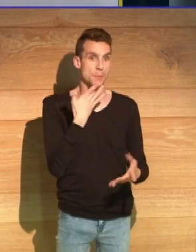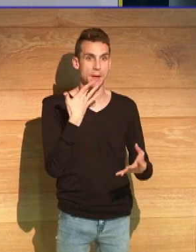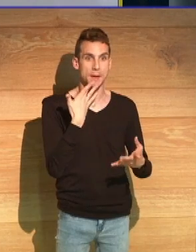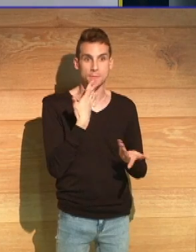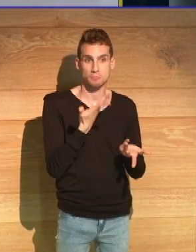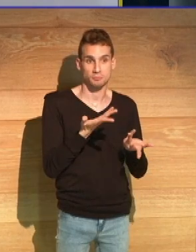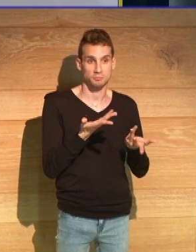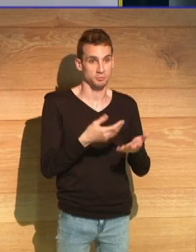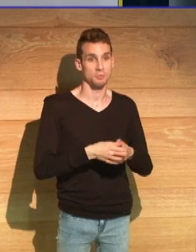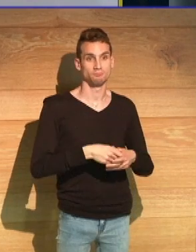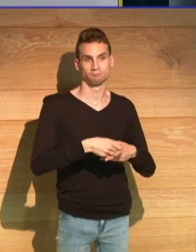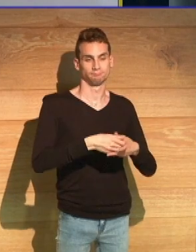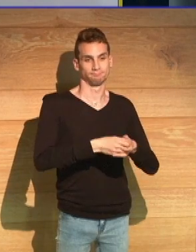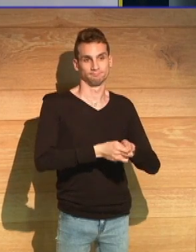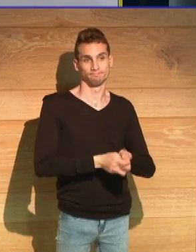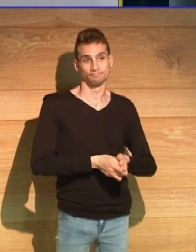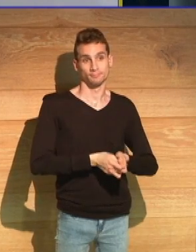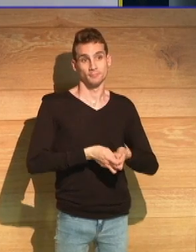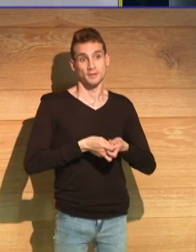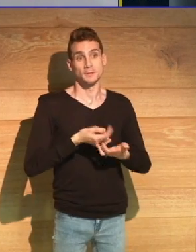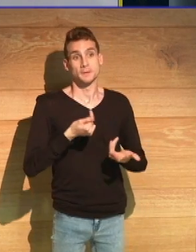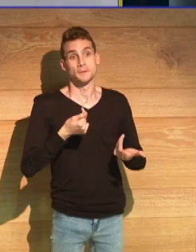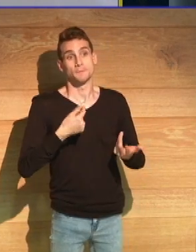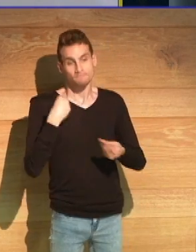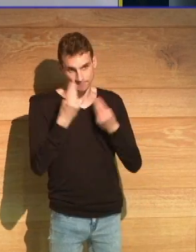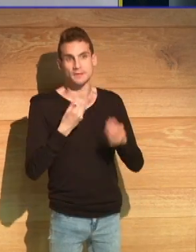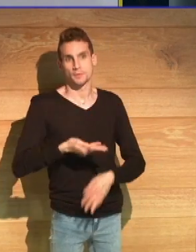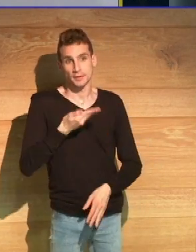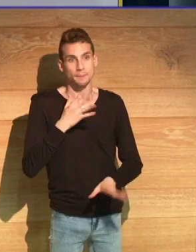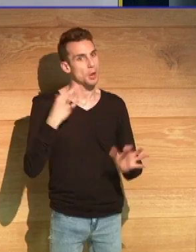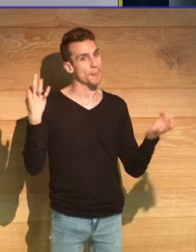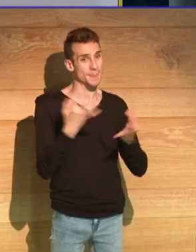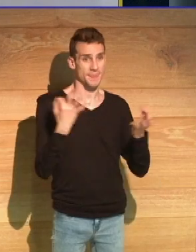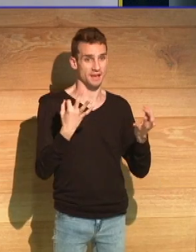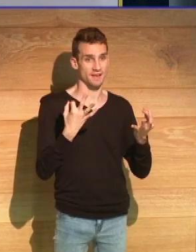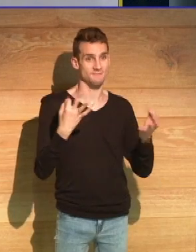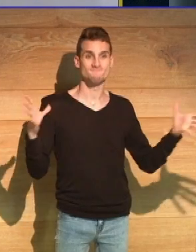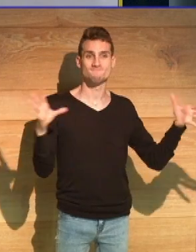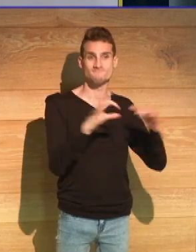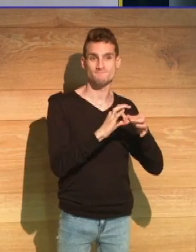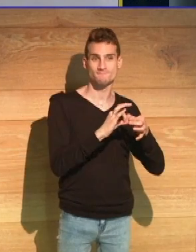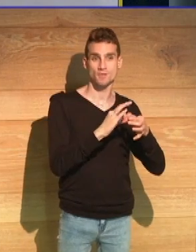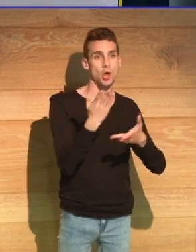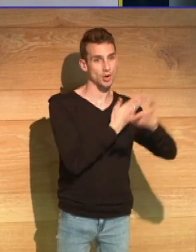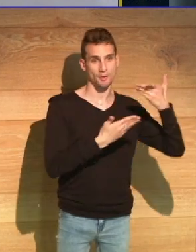carbono. Con lo cual, nuestra misión es importante, pero tiene que ir de la mano de otras